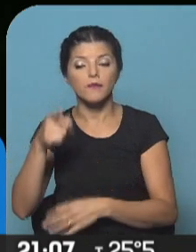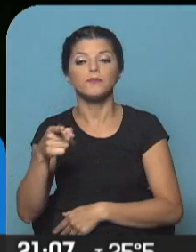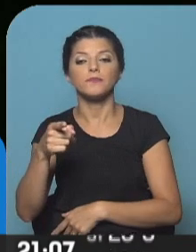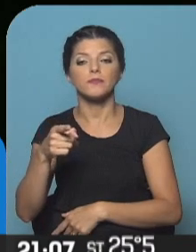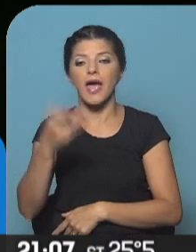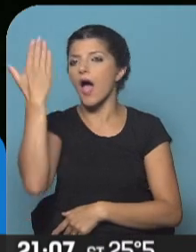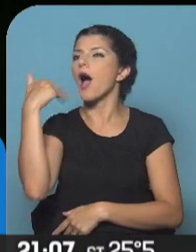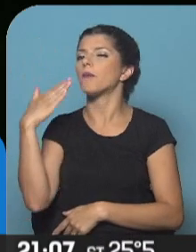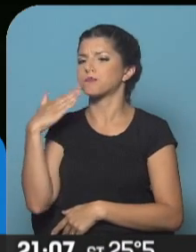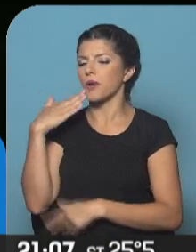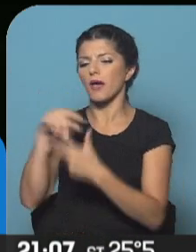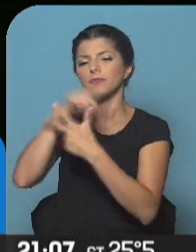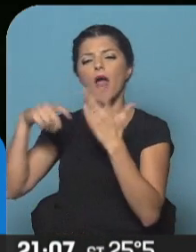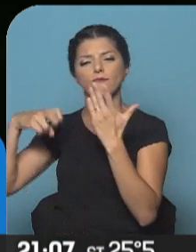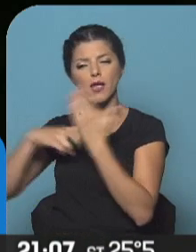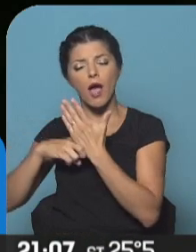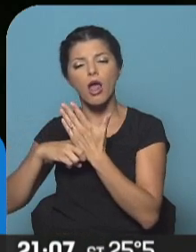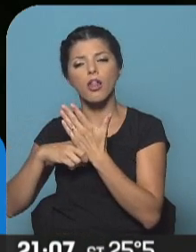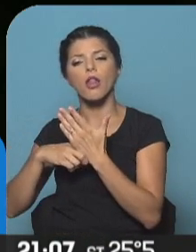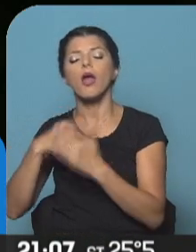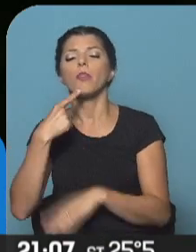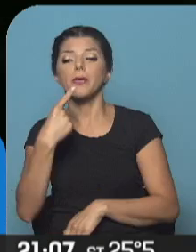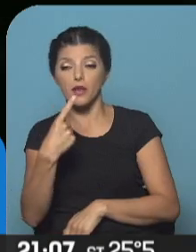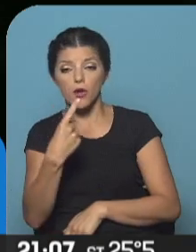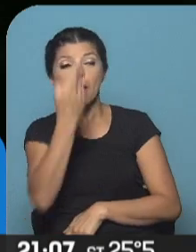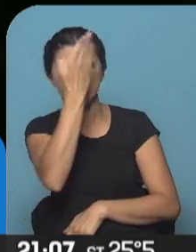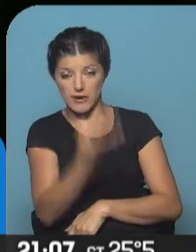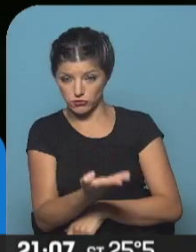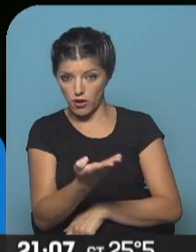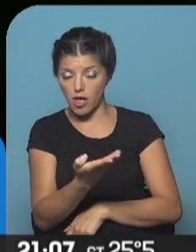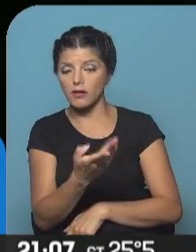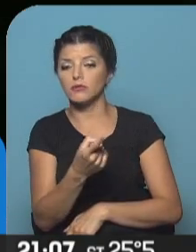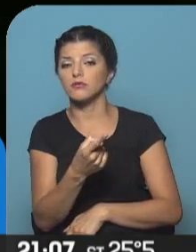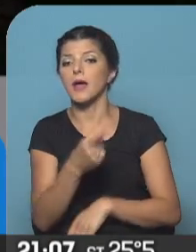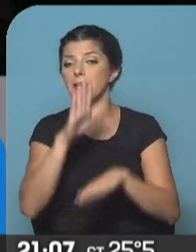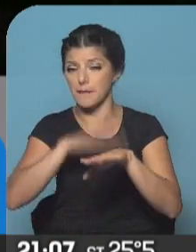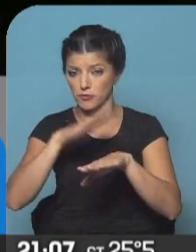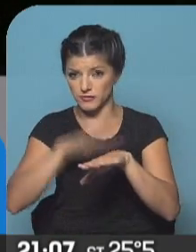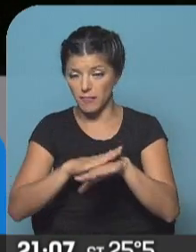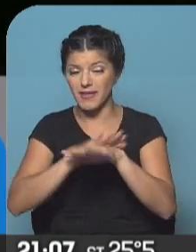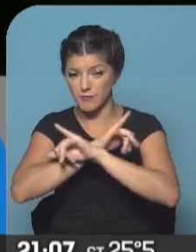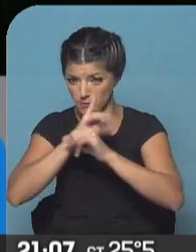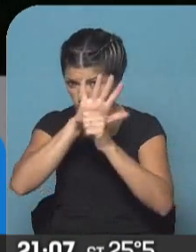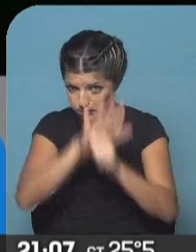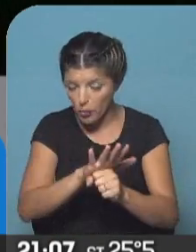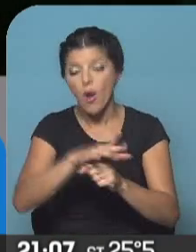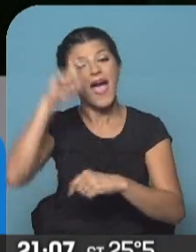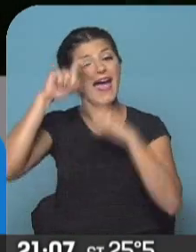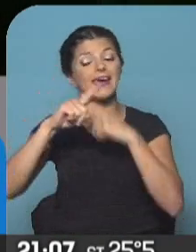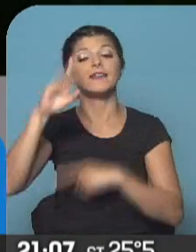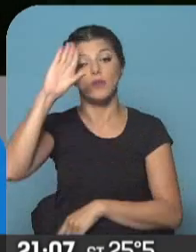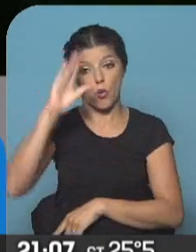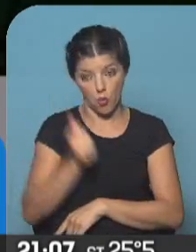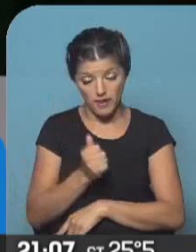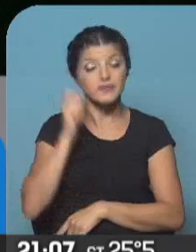causa acusaron y pidieron condenas para los implicados en este primer encubrimiento. El ex juez Juan José